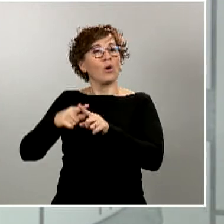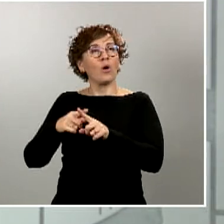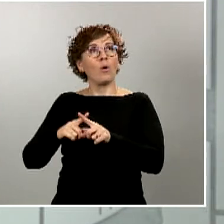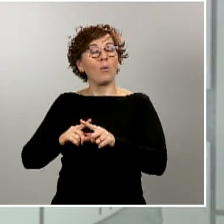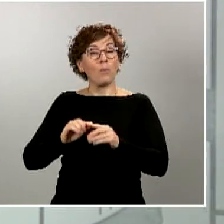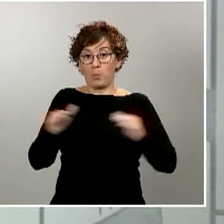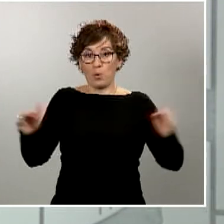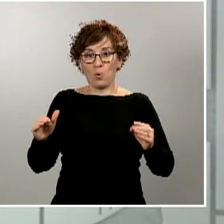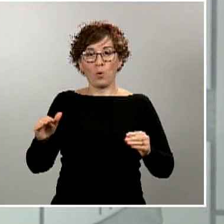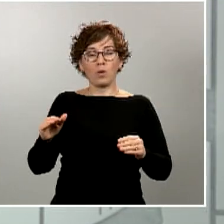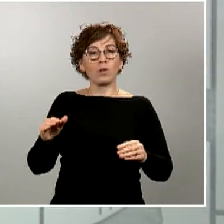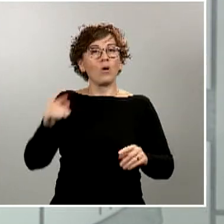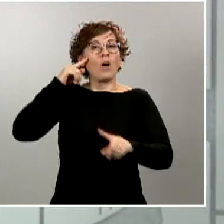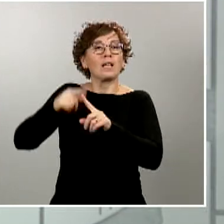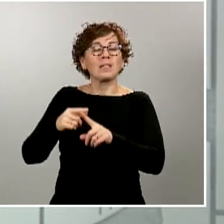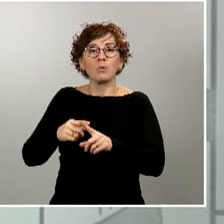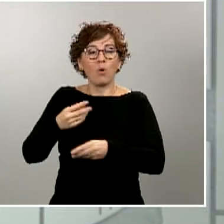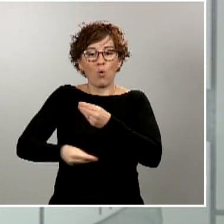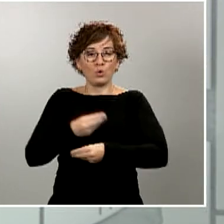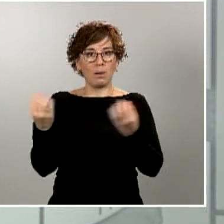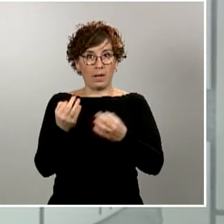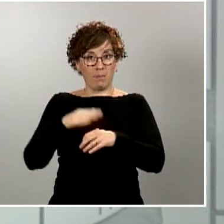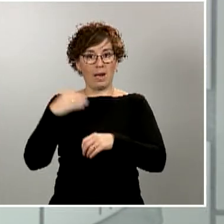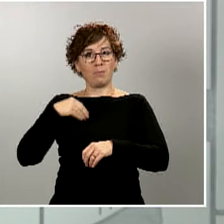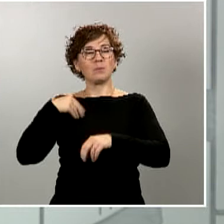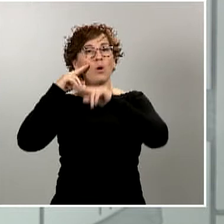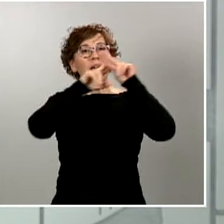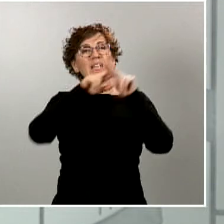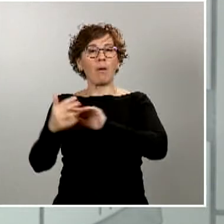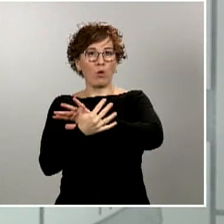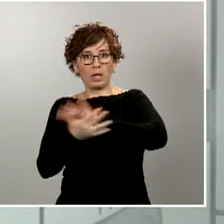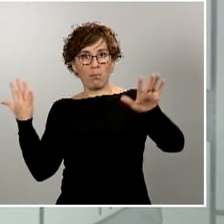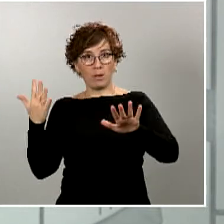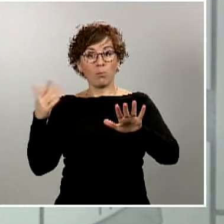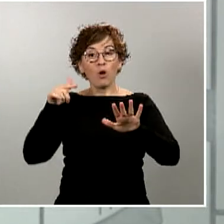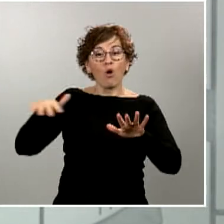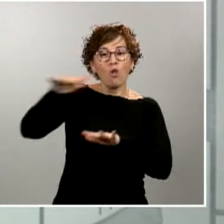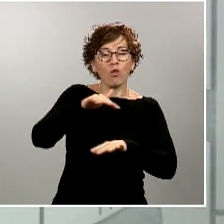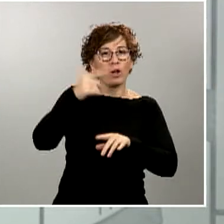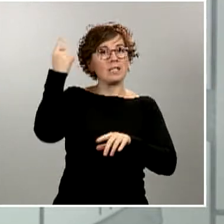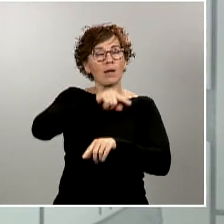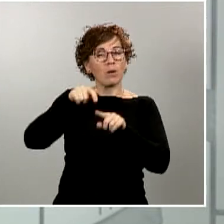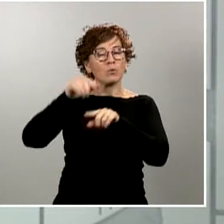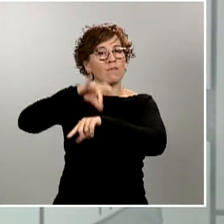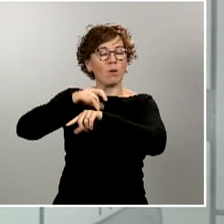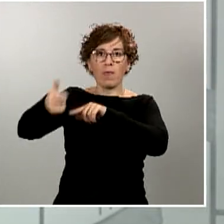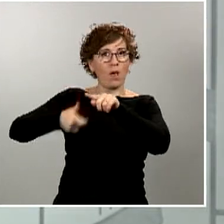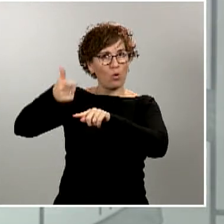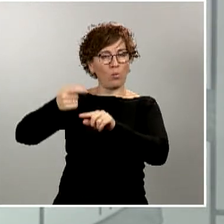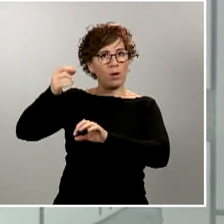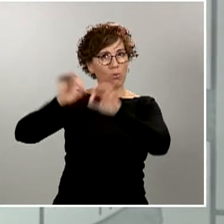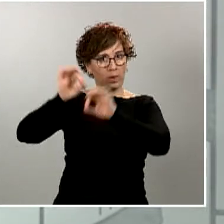hemos denominado cribado rápido, en aquellos espacios donde hay una prevalencia alta de la enfermedad, en concreto 2 de